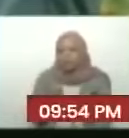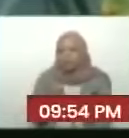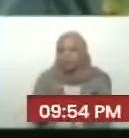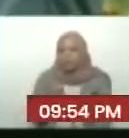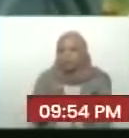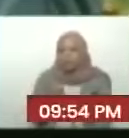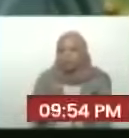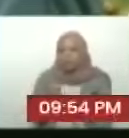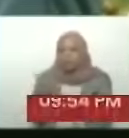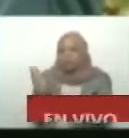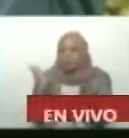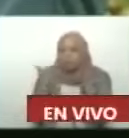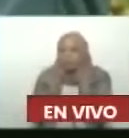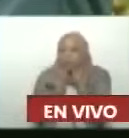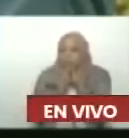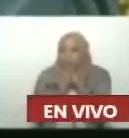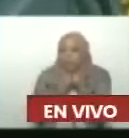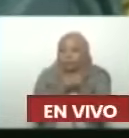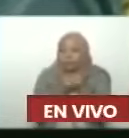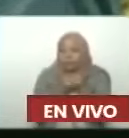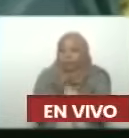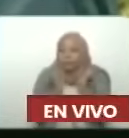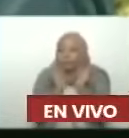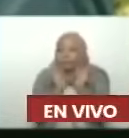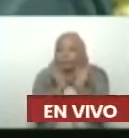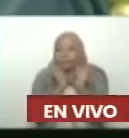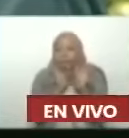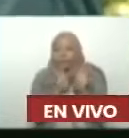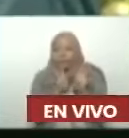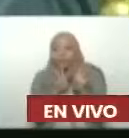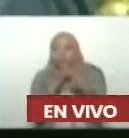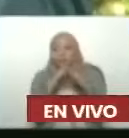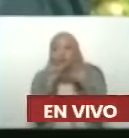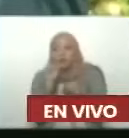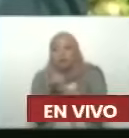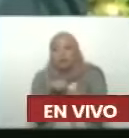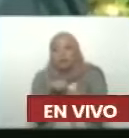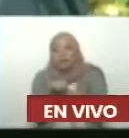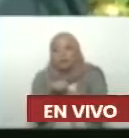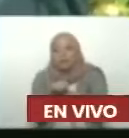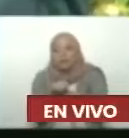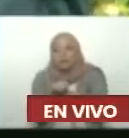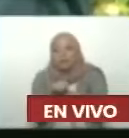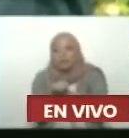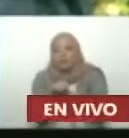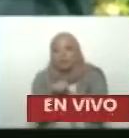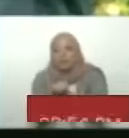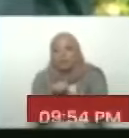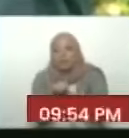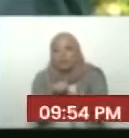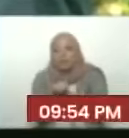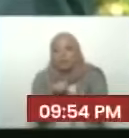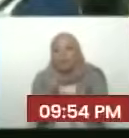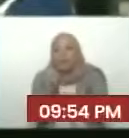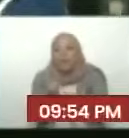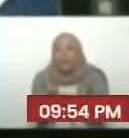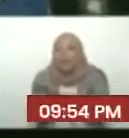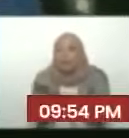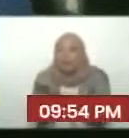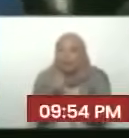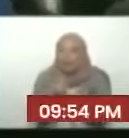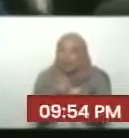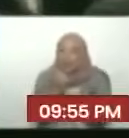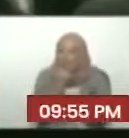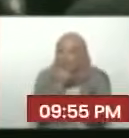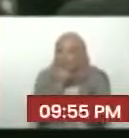todos, pues. ¿Están todos? Sí. ¿Están todas? Ya va, que el dedo se me...